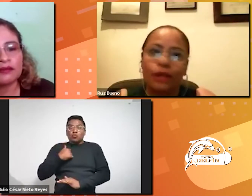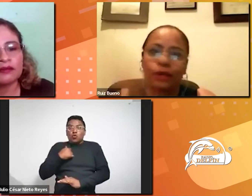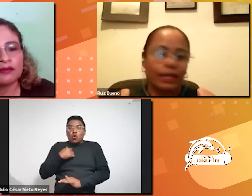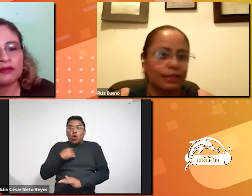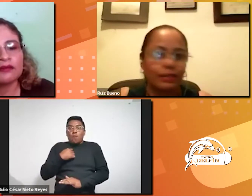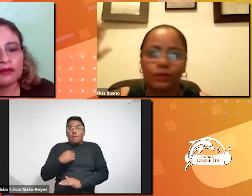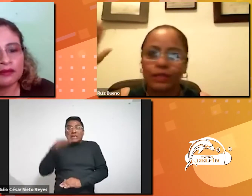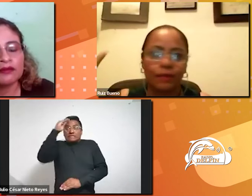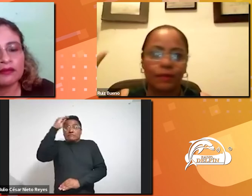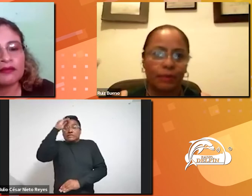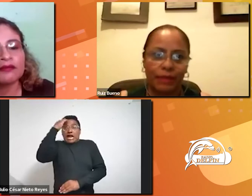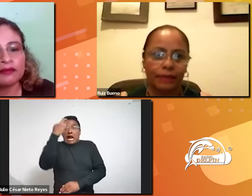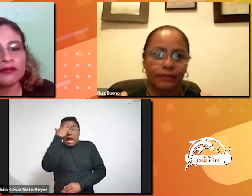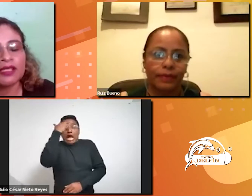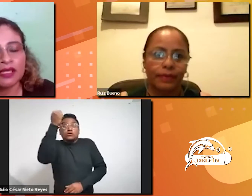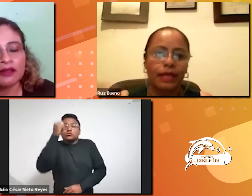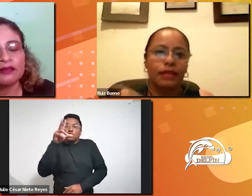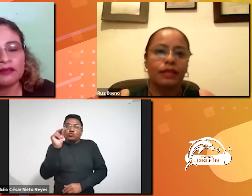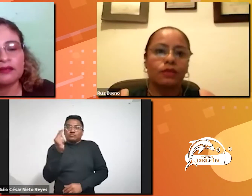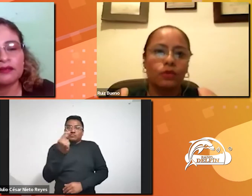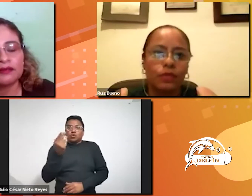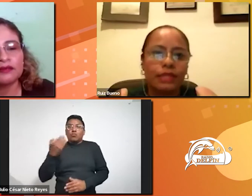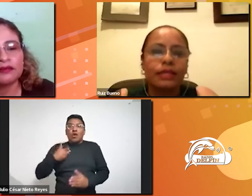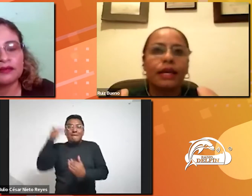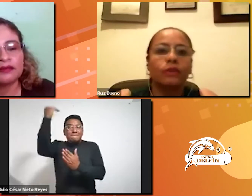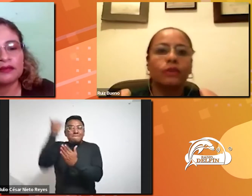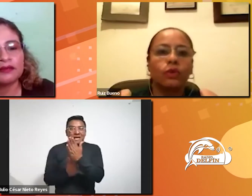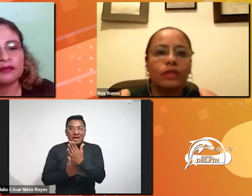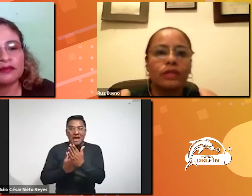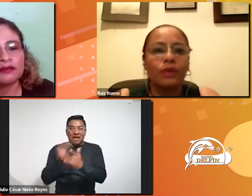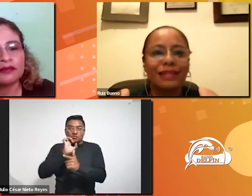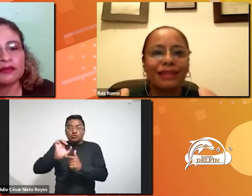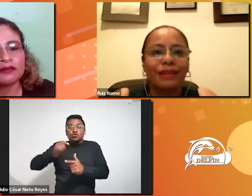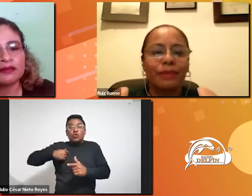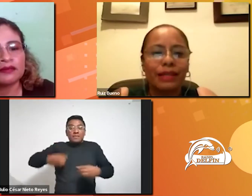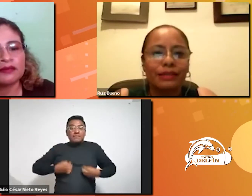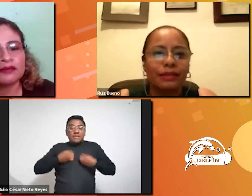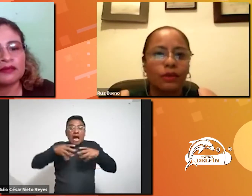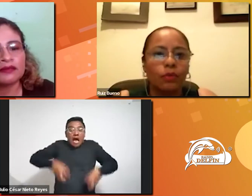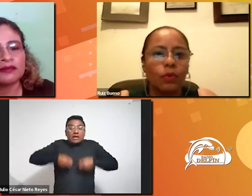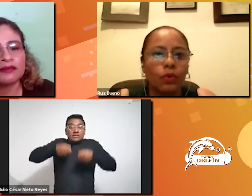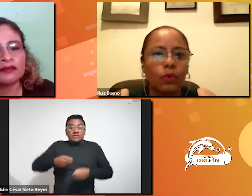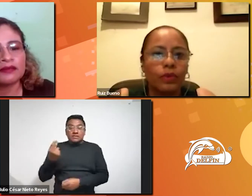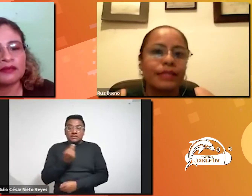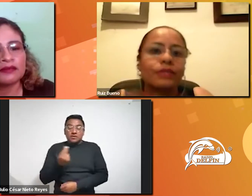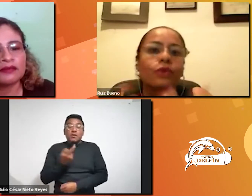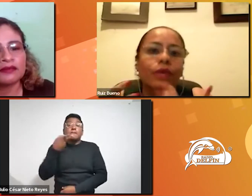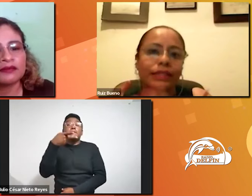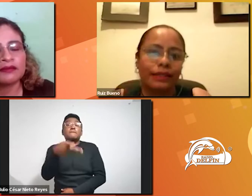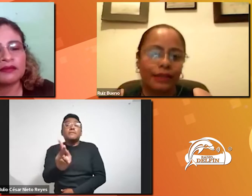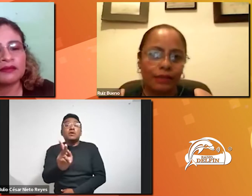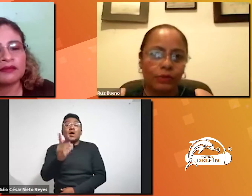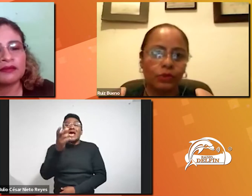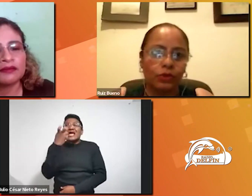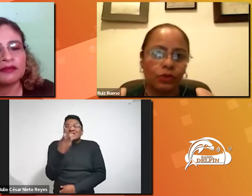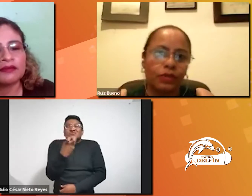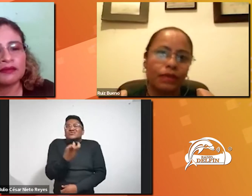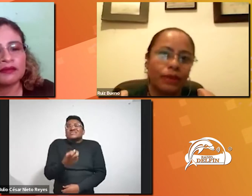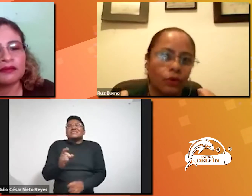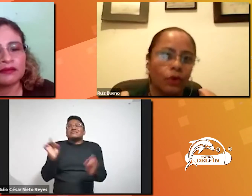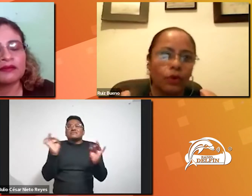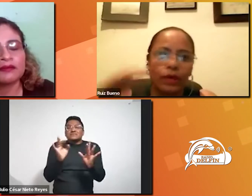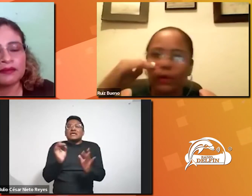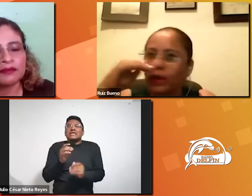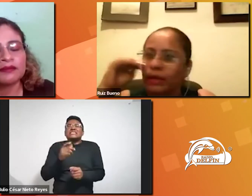es razonar, lo que necesito es salvar mi vida. Y entonces, todo esto es a través como de sensores que tenemos nosotros a